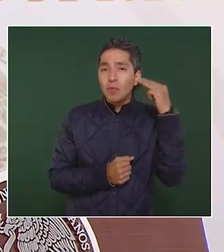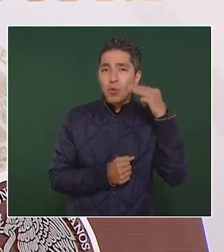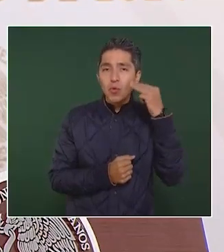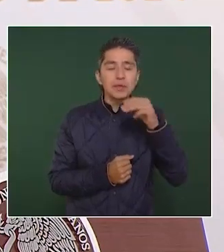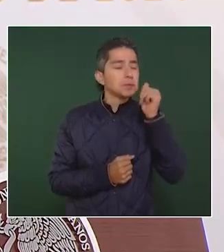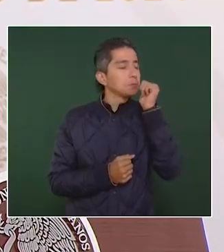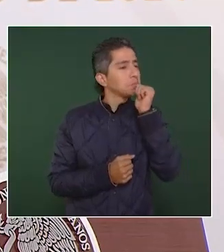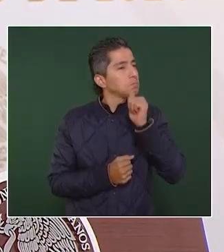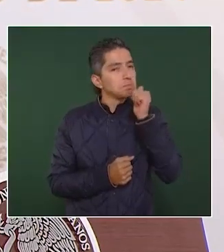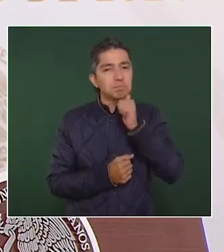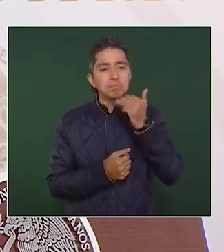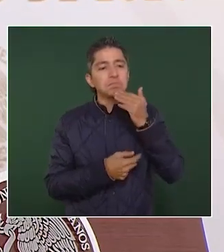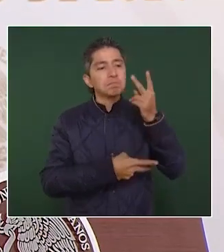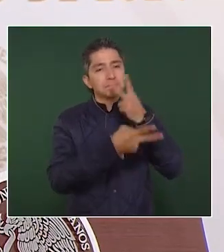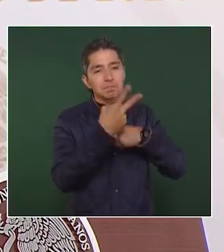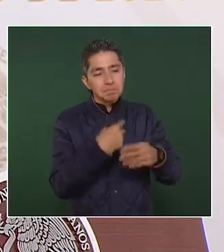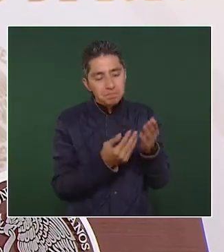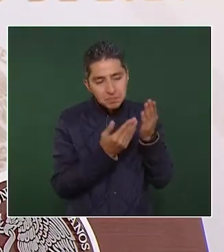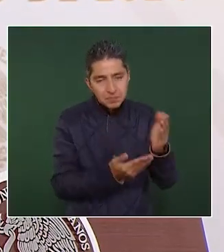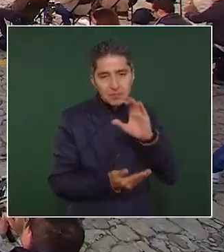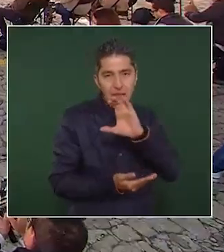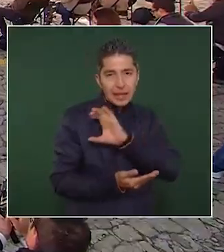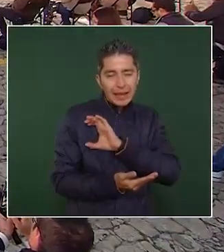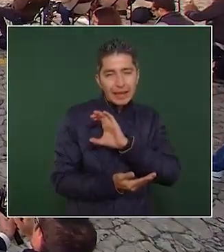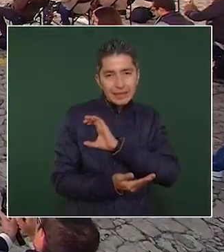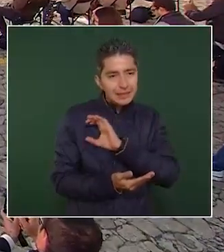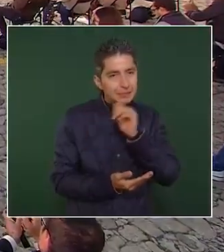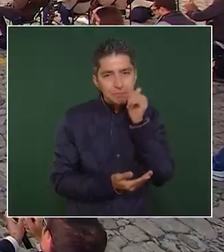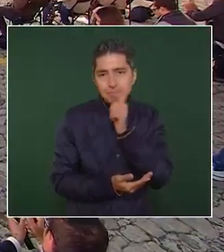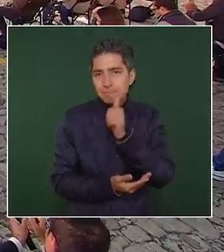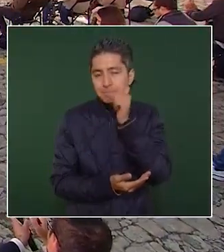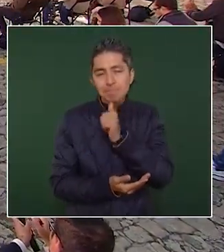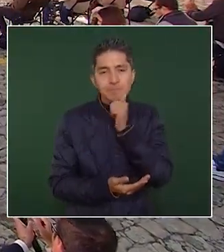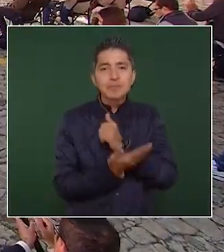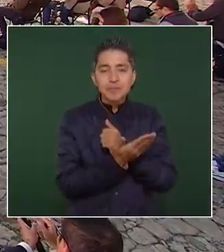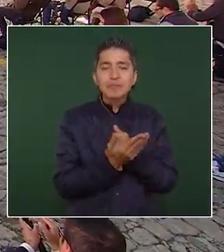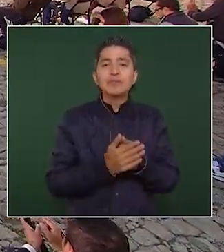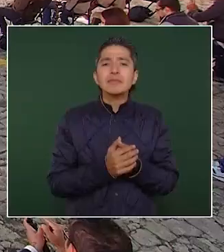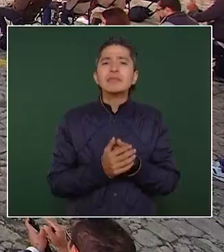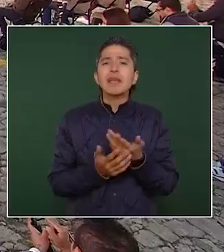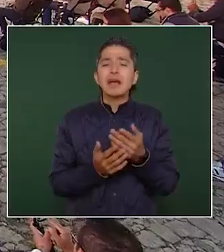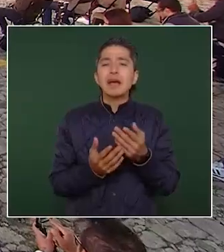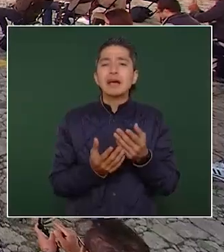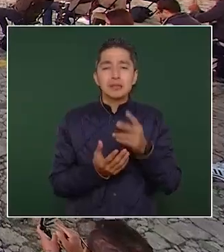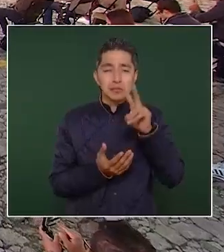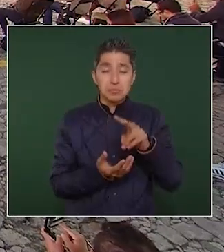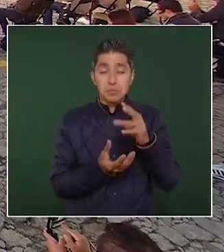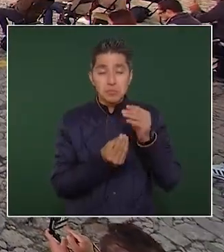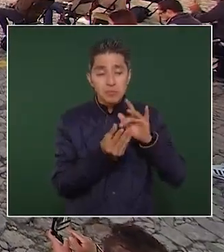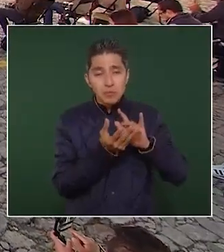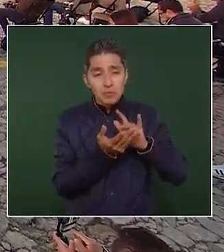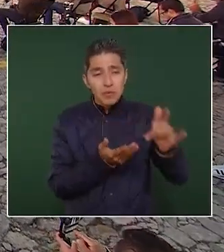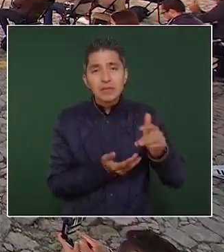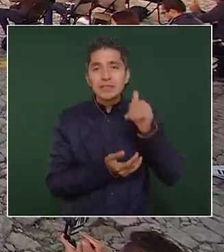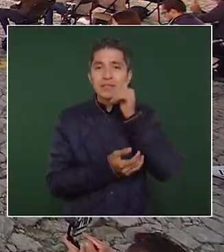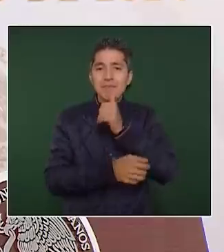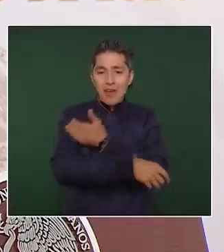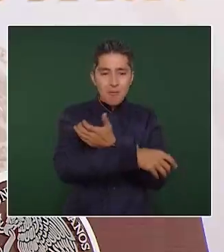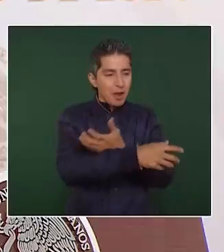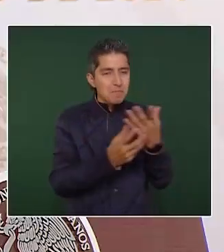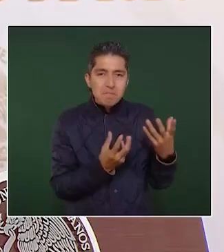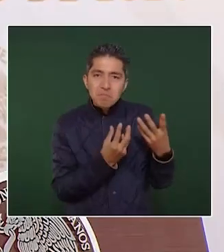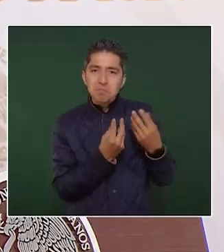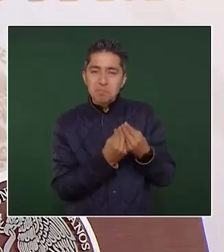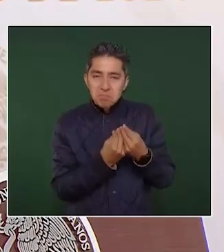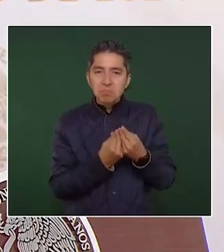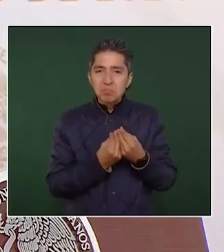Siempre es recibido con cariño, con aprecio y sobre todo agradecerle su acompañamiento, todo lo